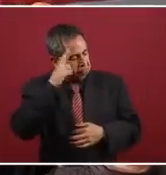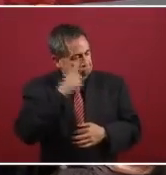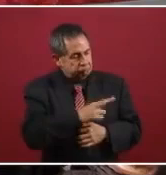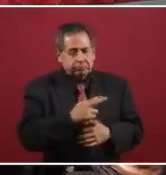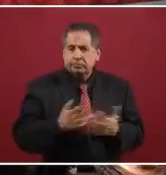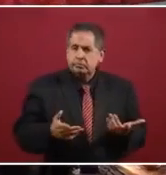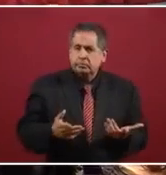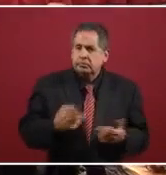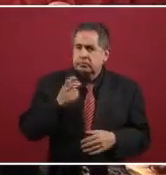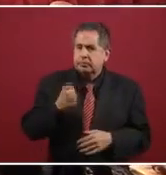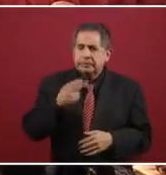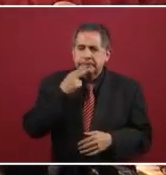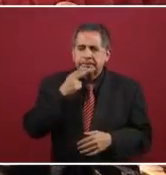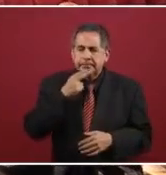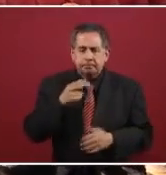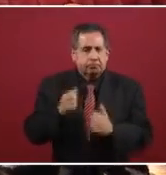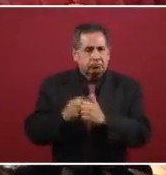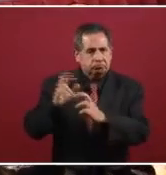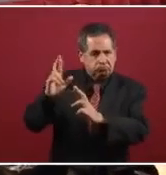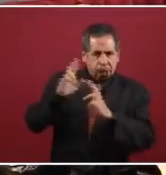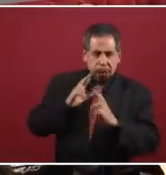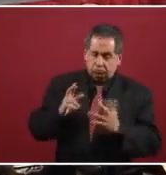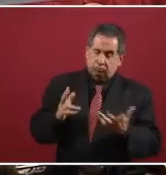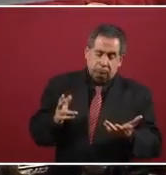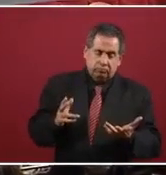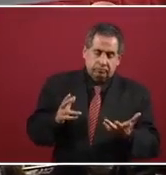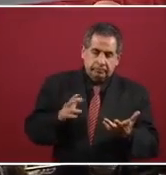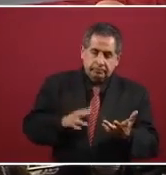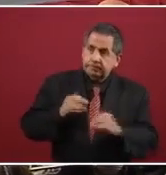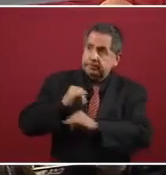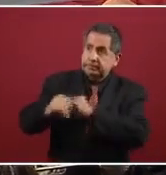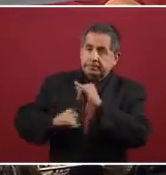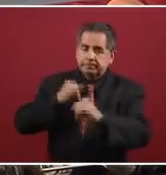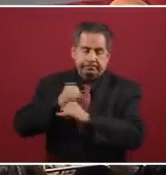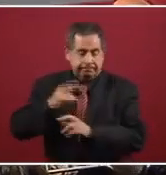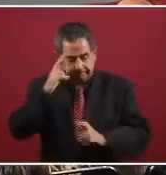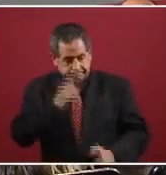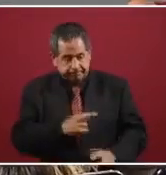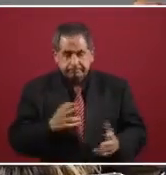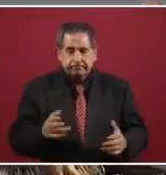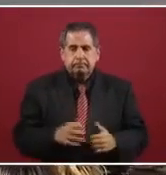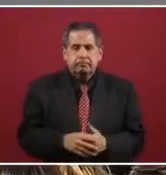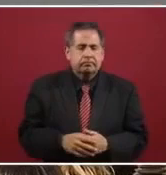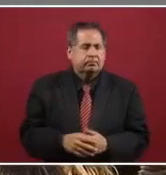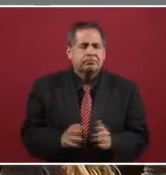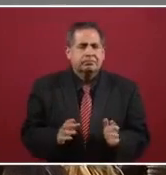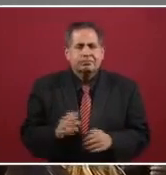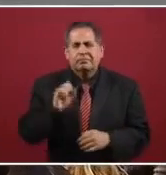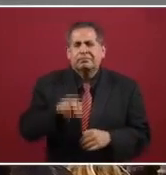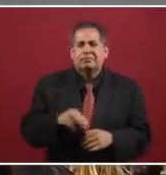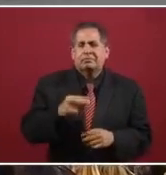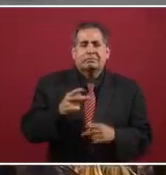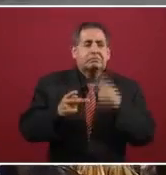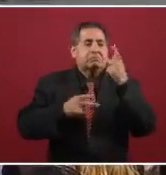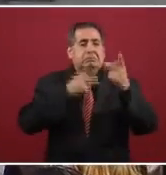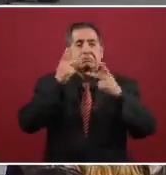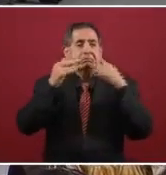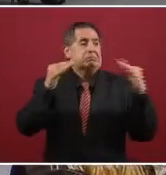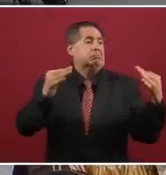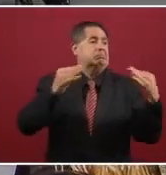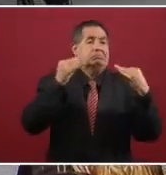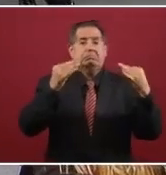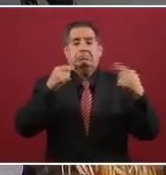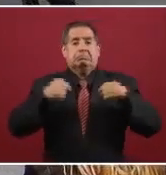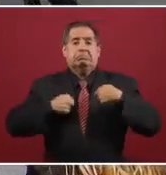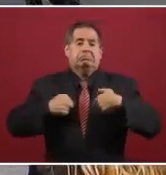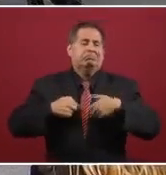se adquiere mucho respeto en el ámbito internacional, sin necesidad de tanto protagonismo,